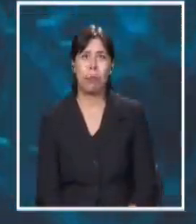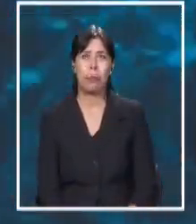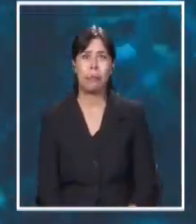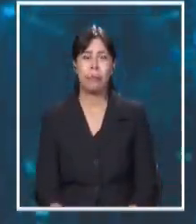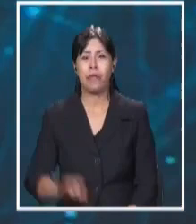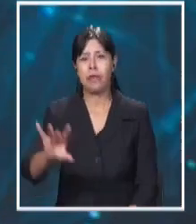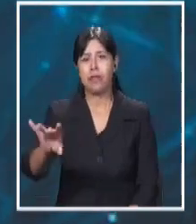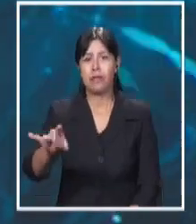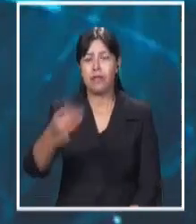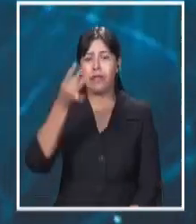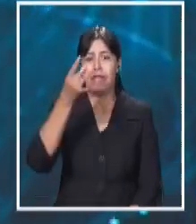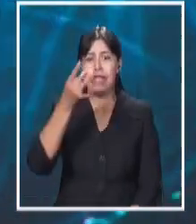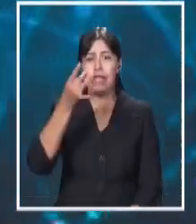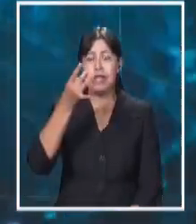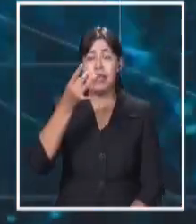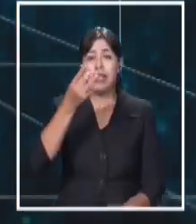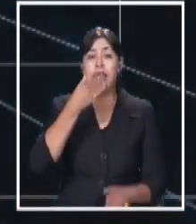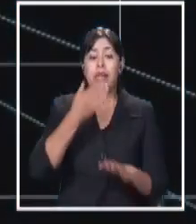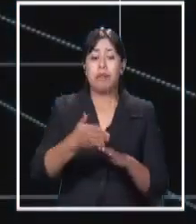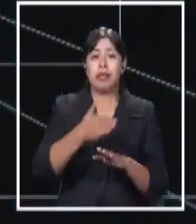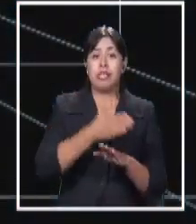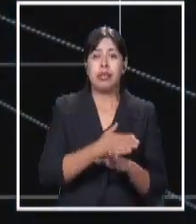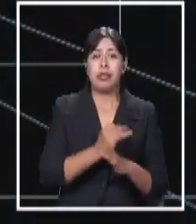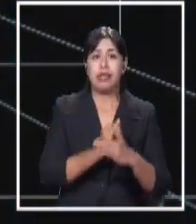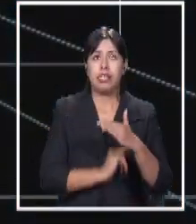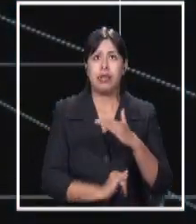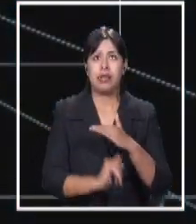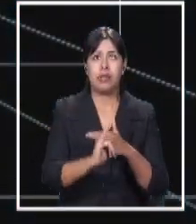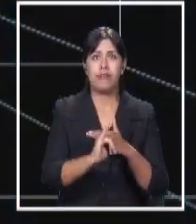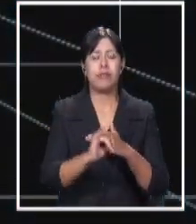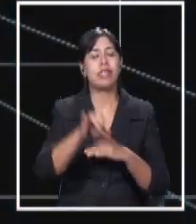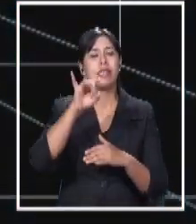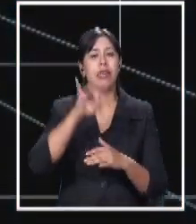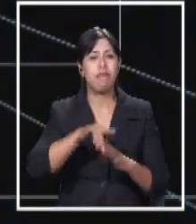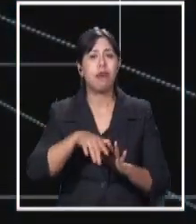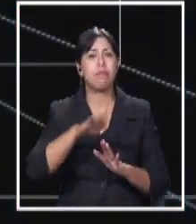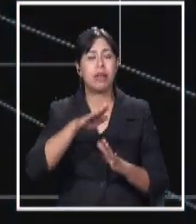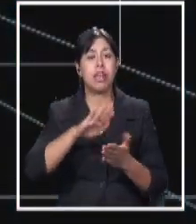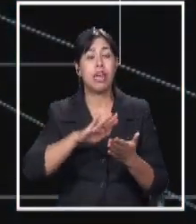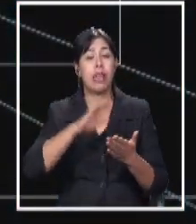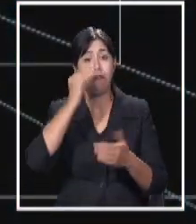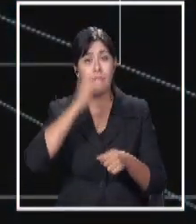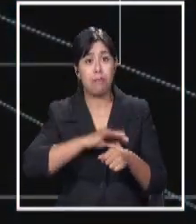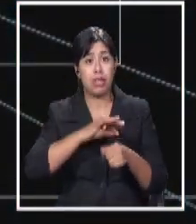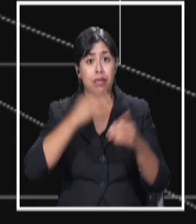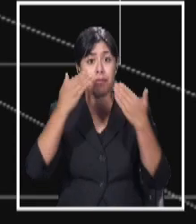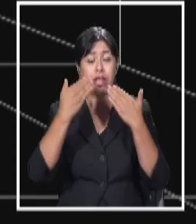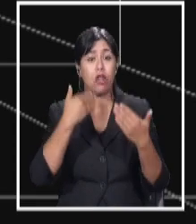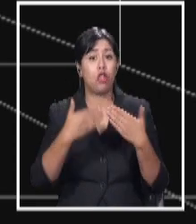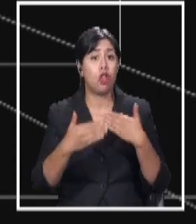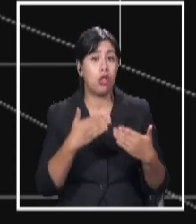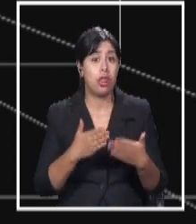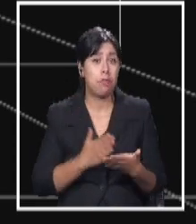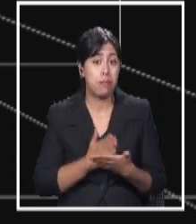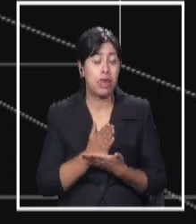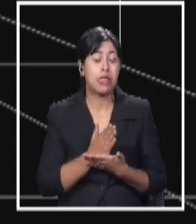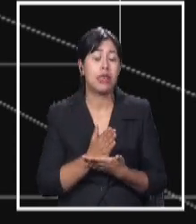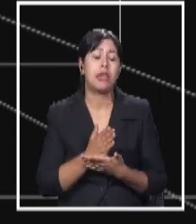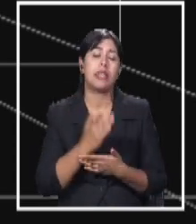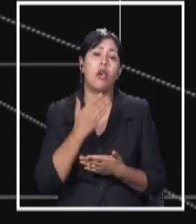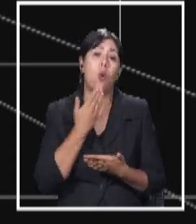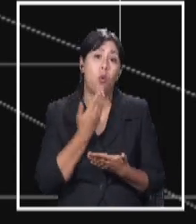Detección y acción temprana. Sabemos que la mayoría de las enfermedades mentales surgen en la adolescencia, pero